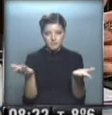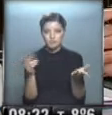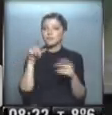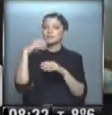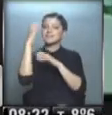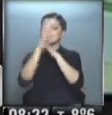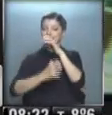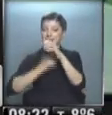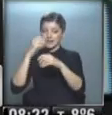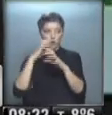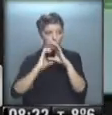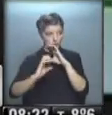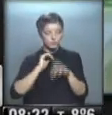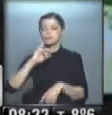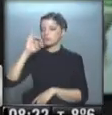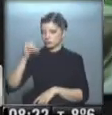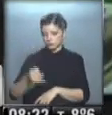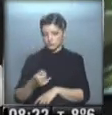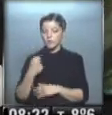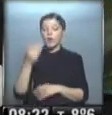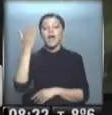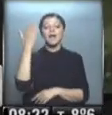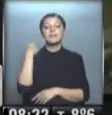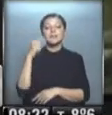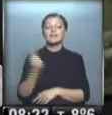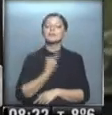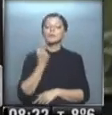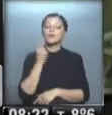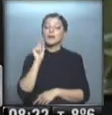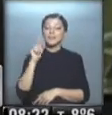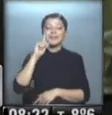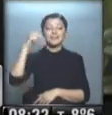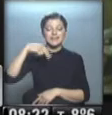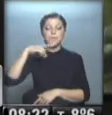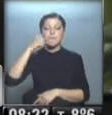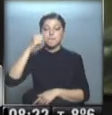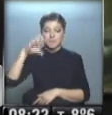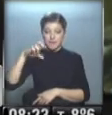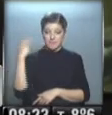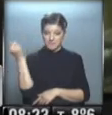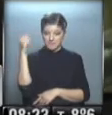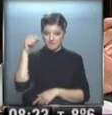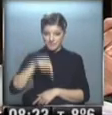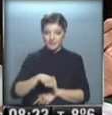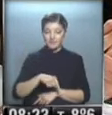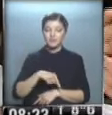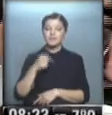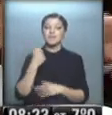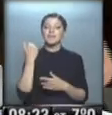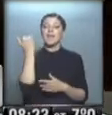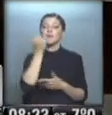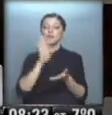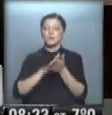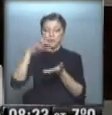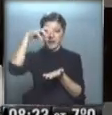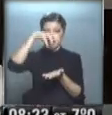comunicaciones. Es un satélite de comunicaciones. Ayer estuvo con nosotros el titular de INVAP hablando sobre este nuevo laboratorio inaugurado hace algunos días